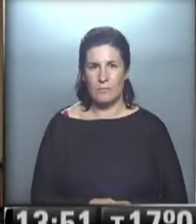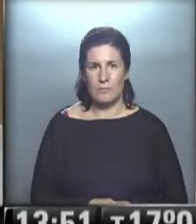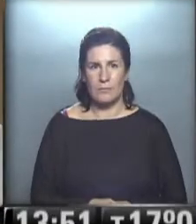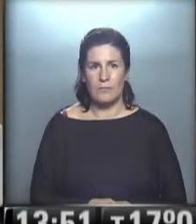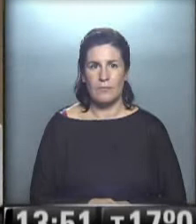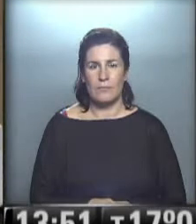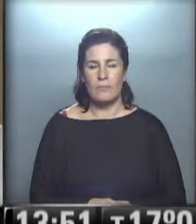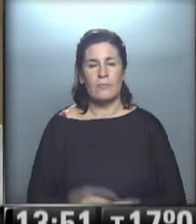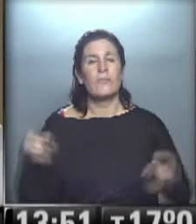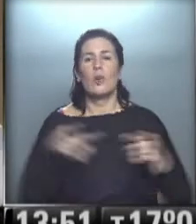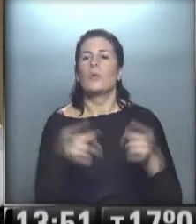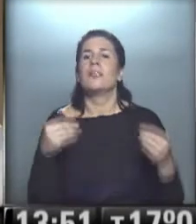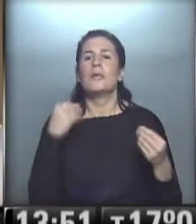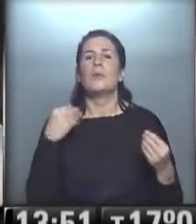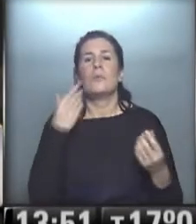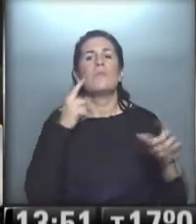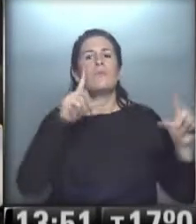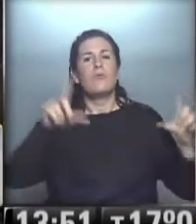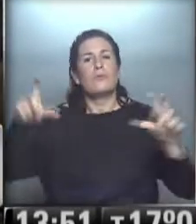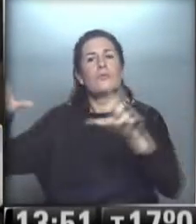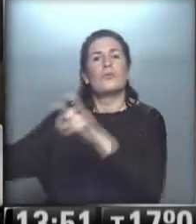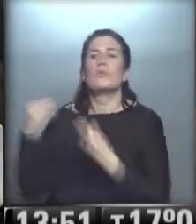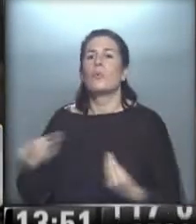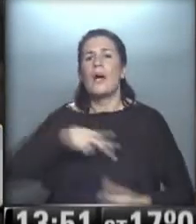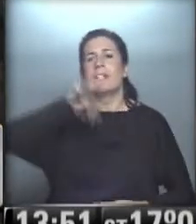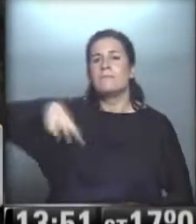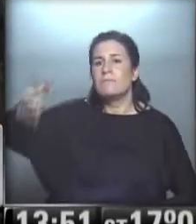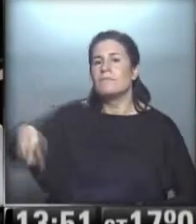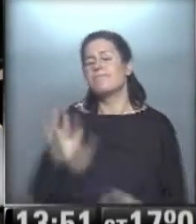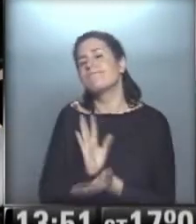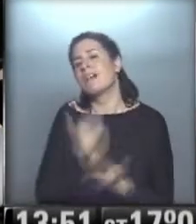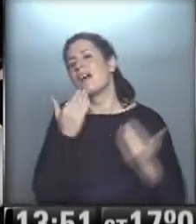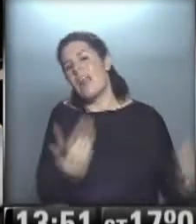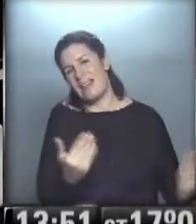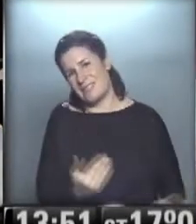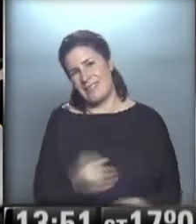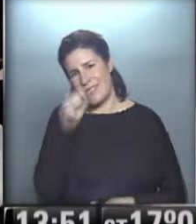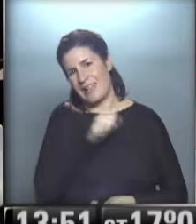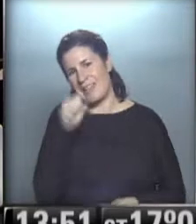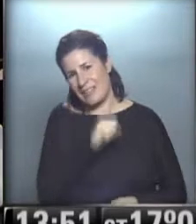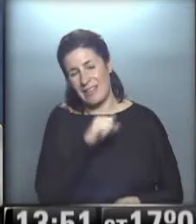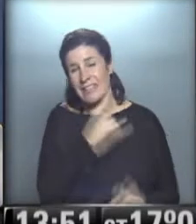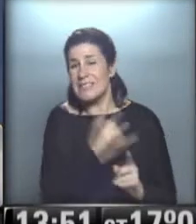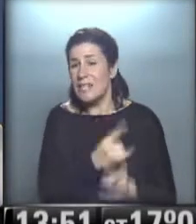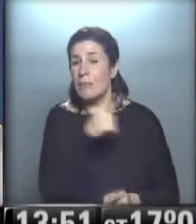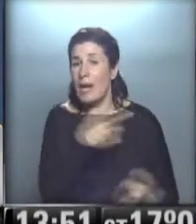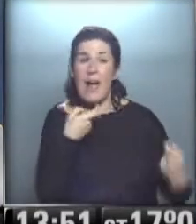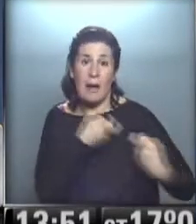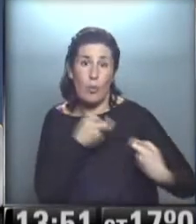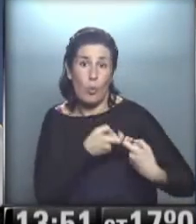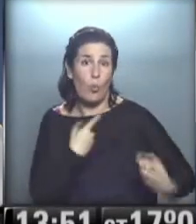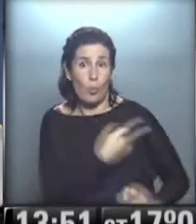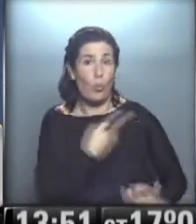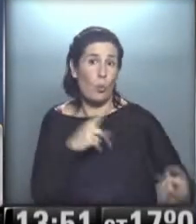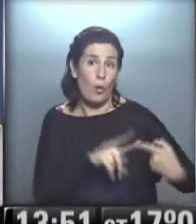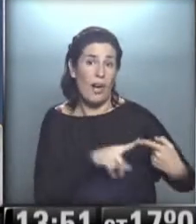La idea de la muestra esta es más que nada para una especie de agradecimiento a él por dejarme compartir tantas cosas al lado de él, ¿no? A su